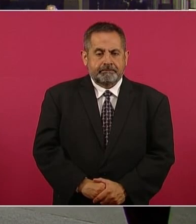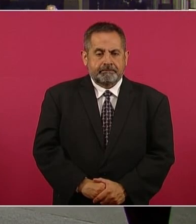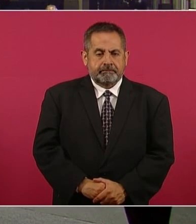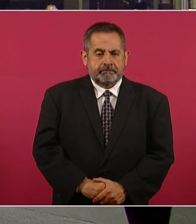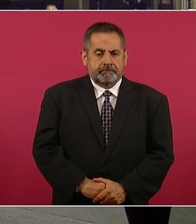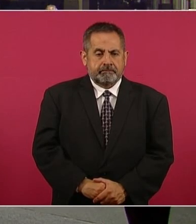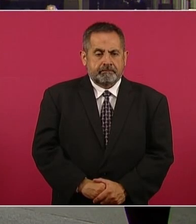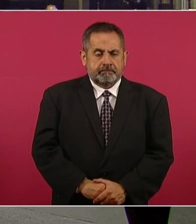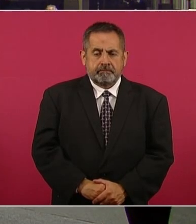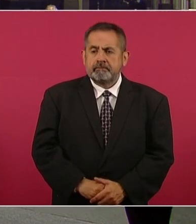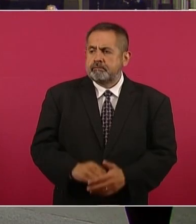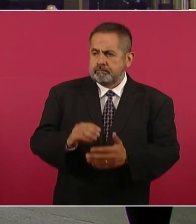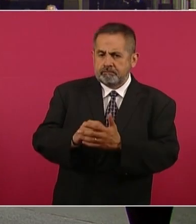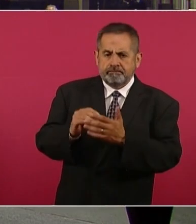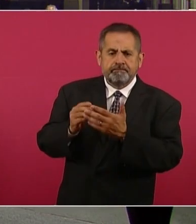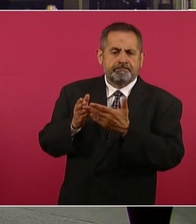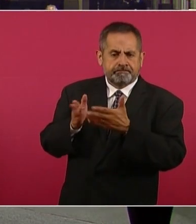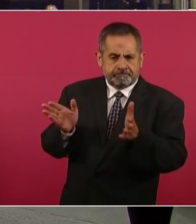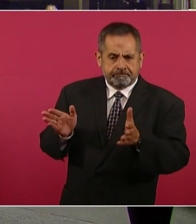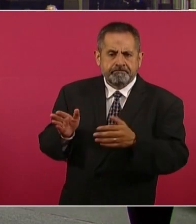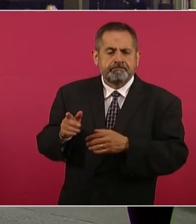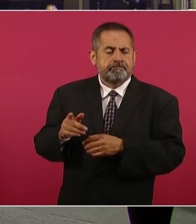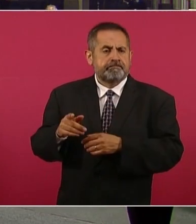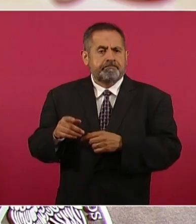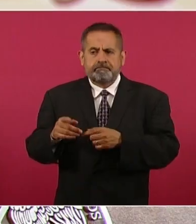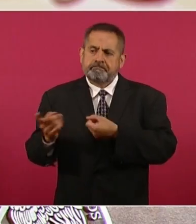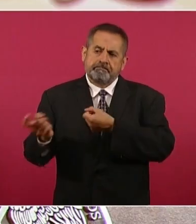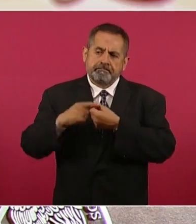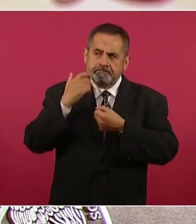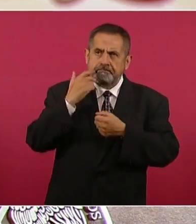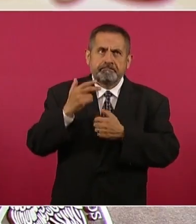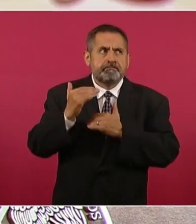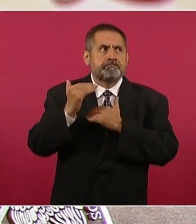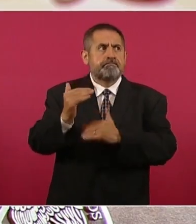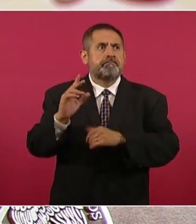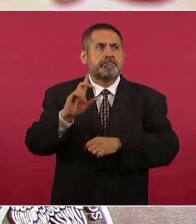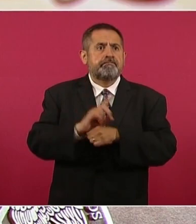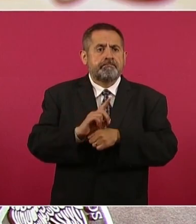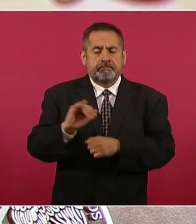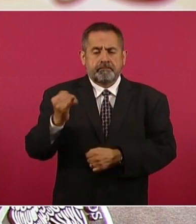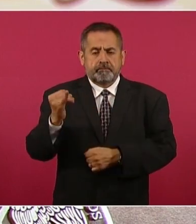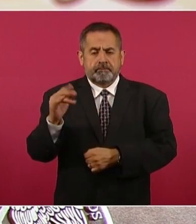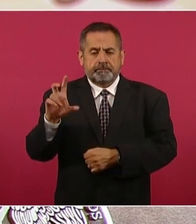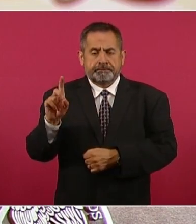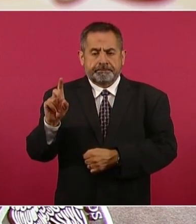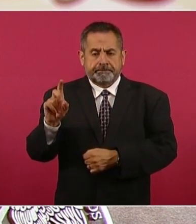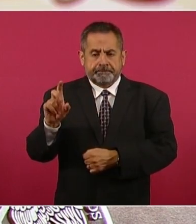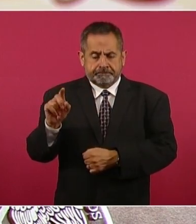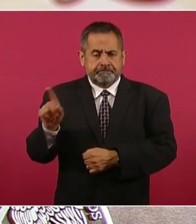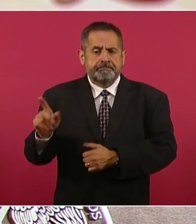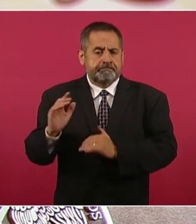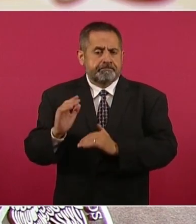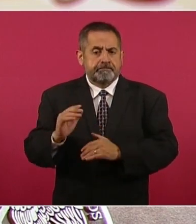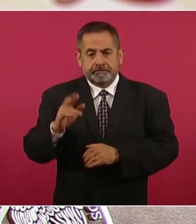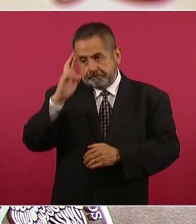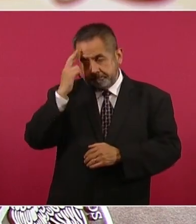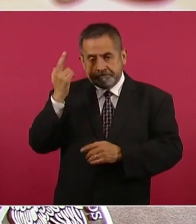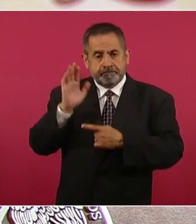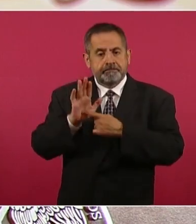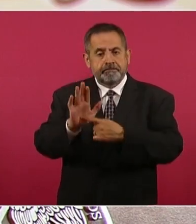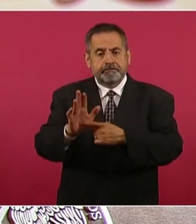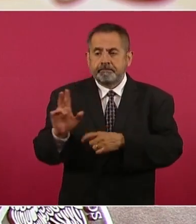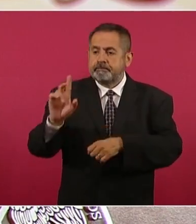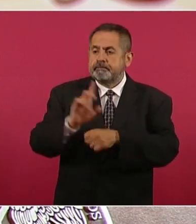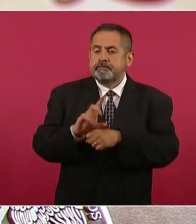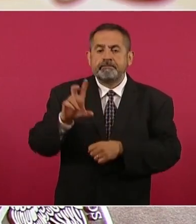No, sí, sigue abierto hasta el 30 de junio. Lo que platicamos aquí el día que se presentó es que el 30 de